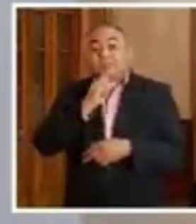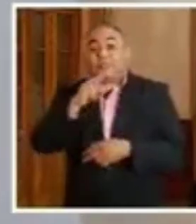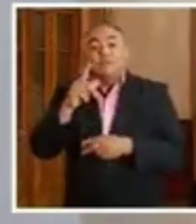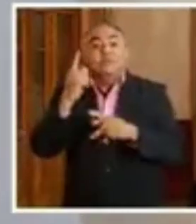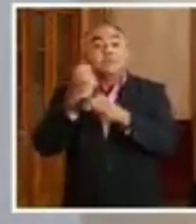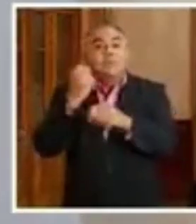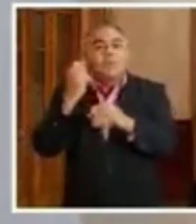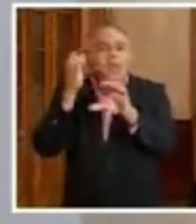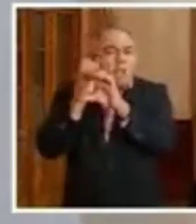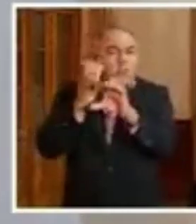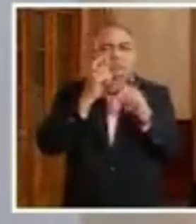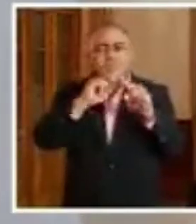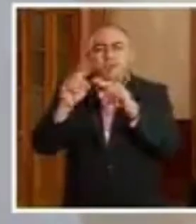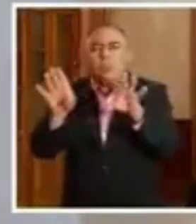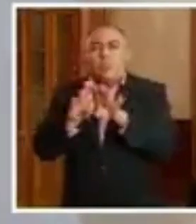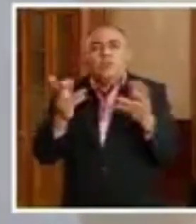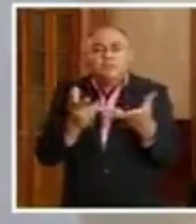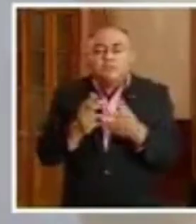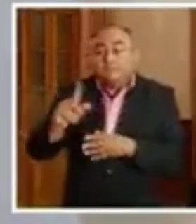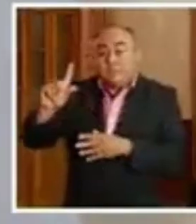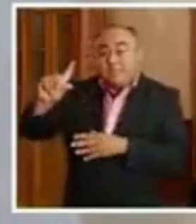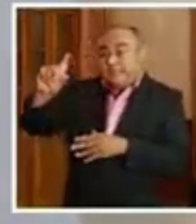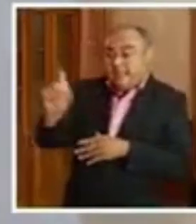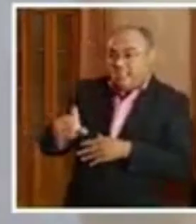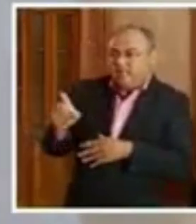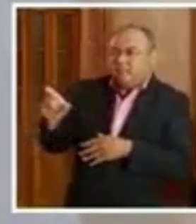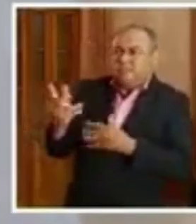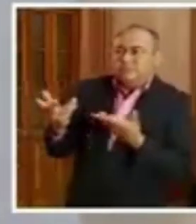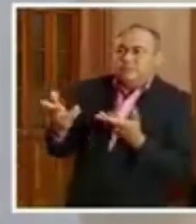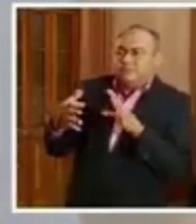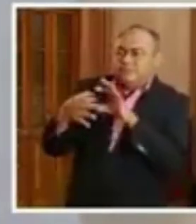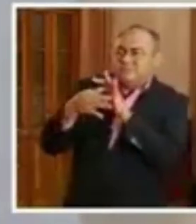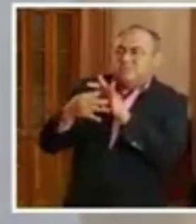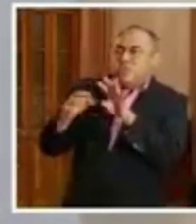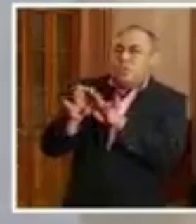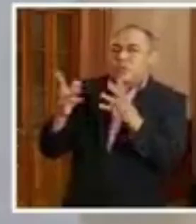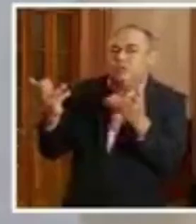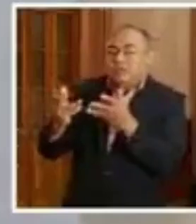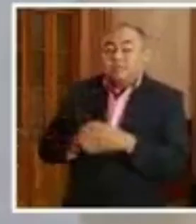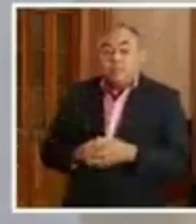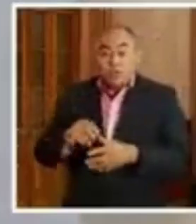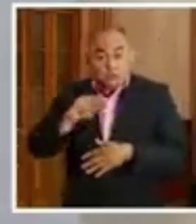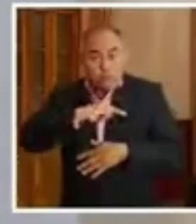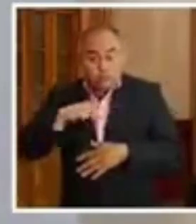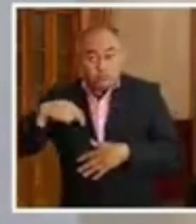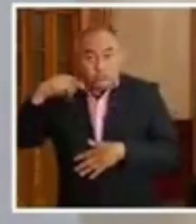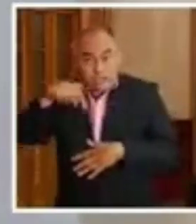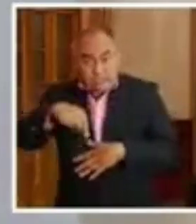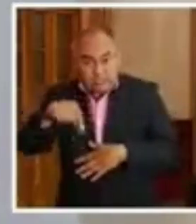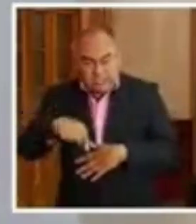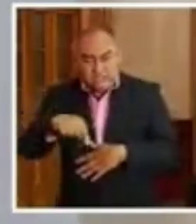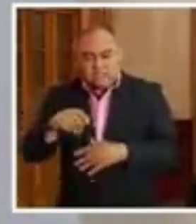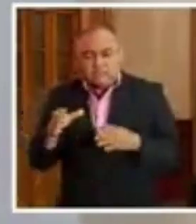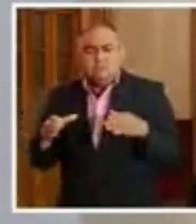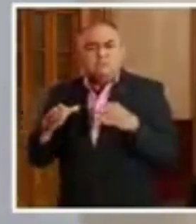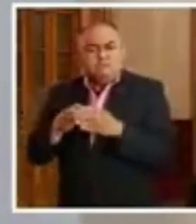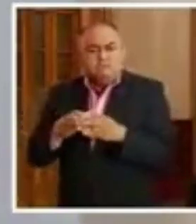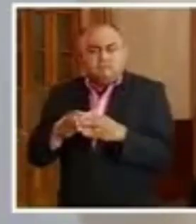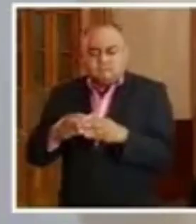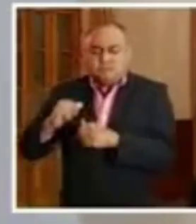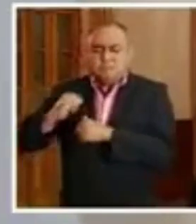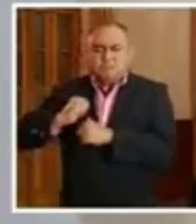Texas, cómo nos hacemos autónomos de un gobierno federal centralizado y cómo